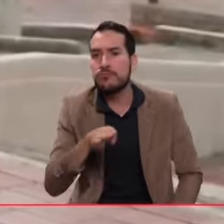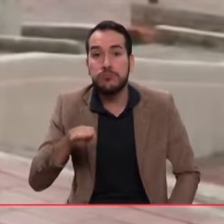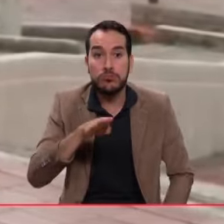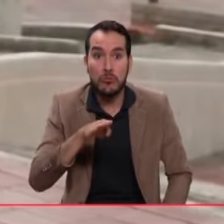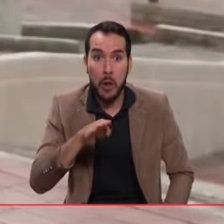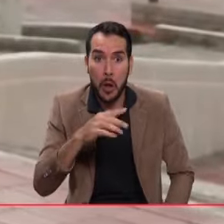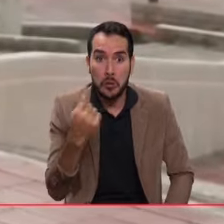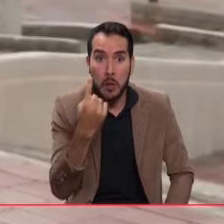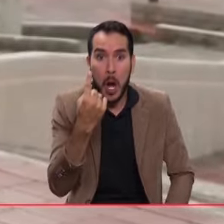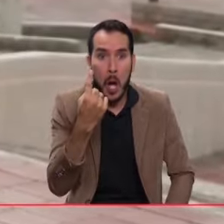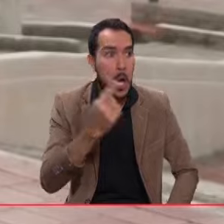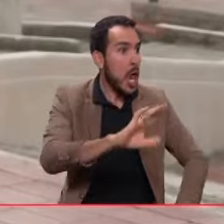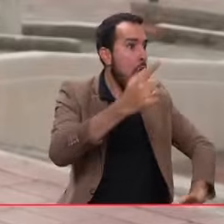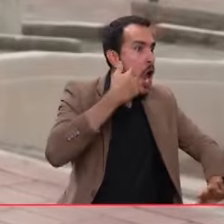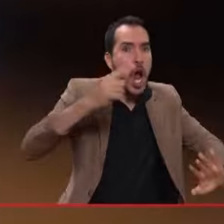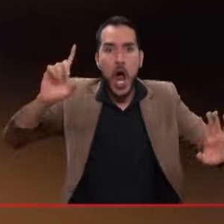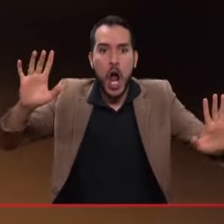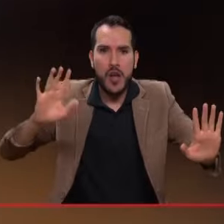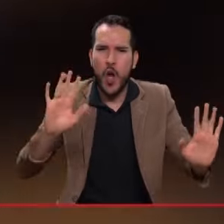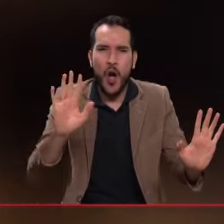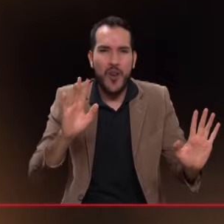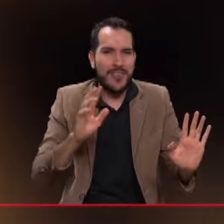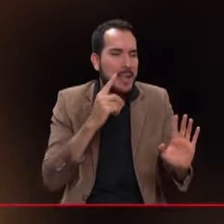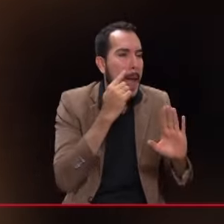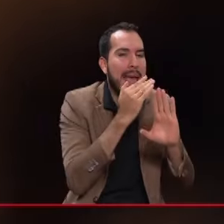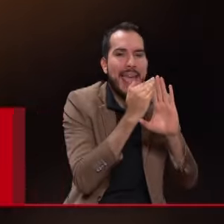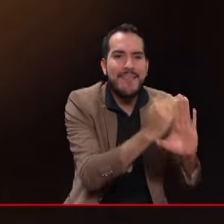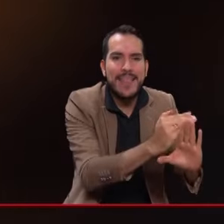sino prevención en los territorios.